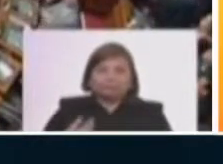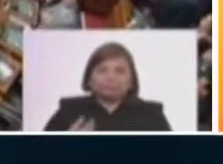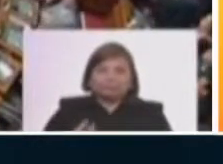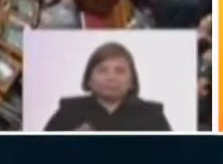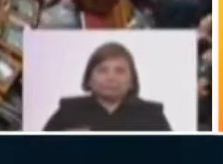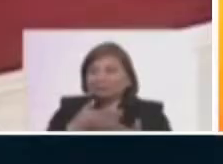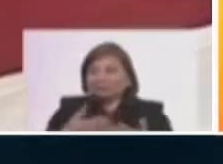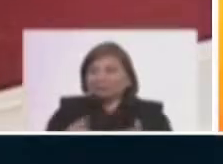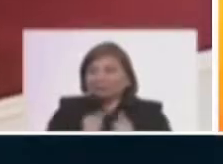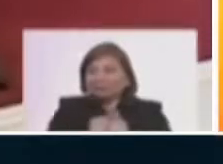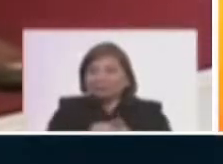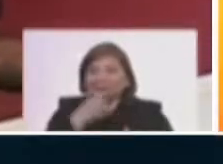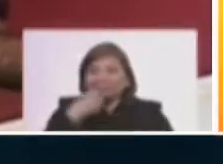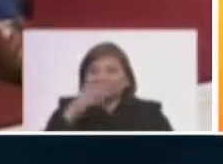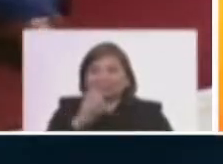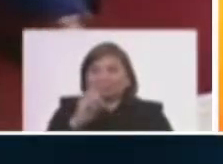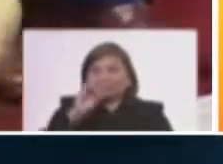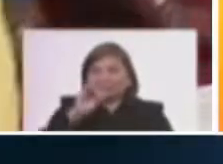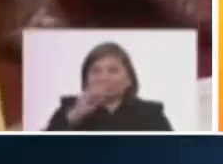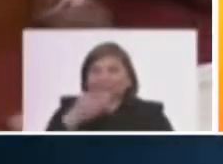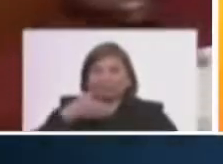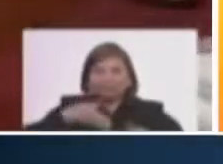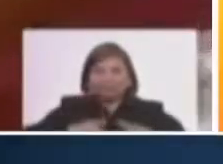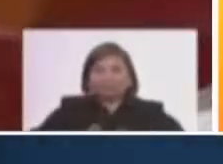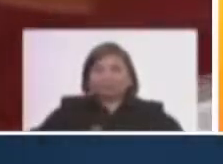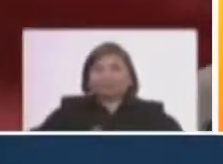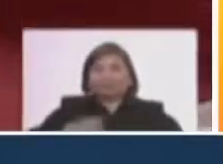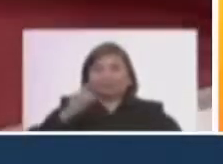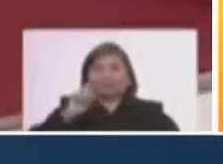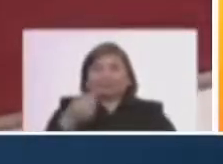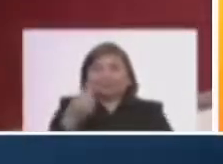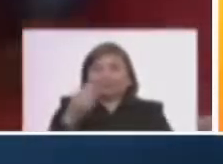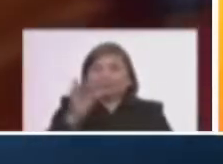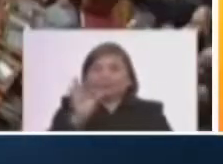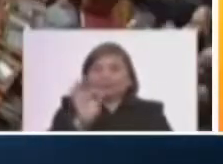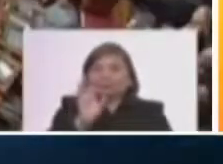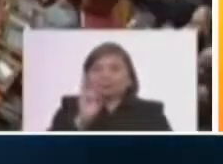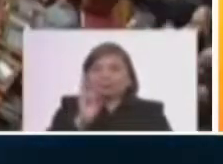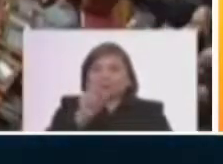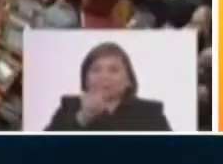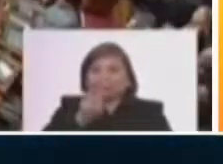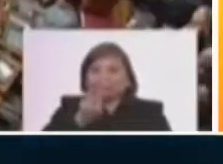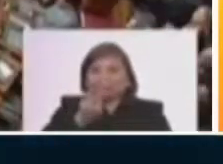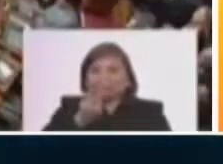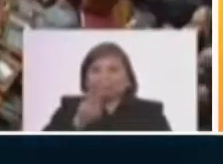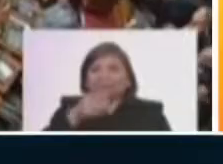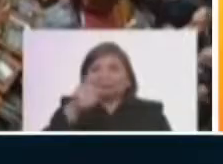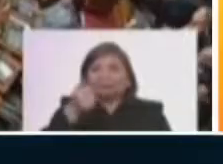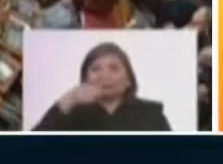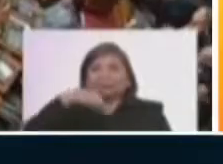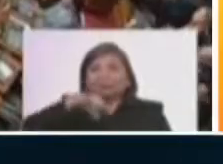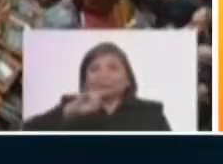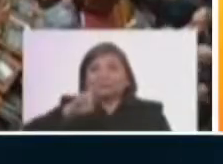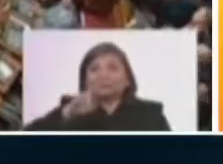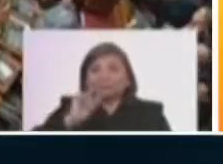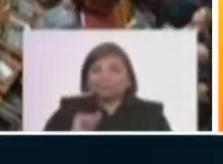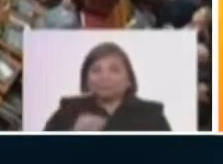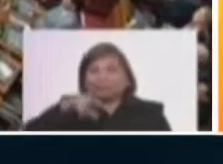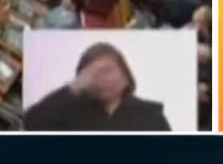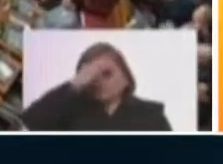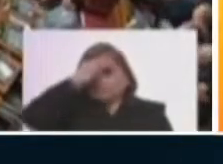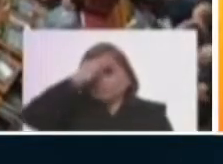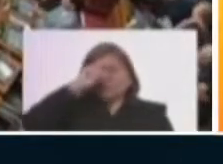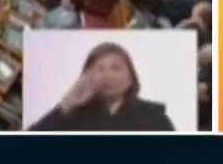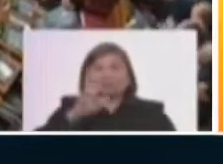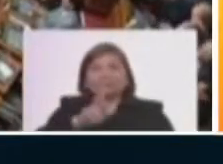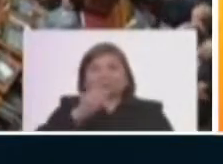darse cuenta del desprestigio que ha acarreado este Congreso de manera injusta, en mi opinión, pero igual está ahí. Y